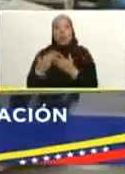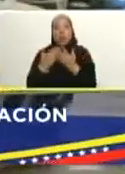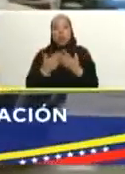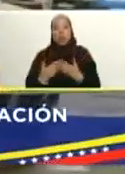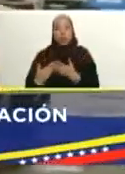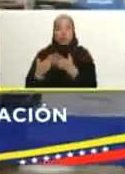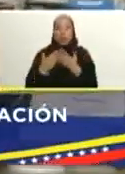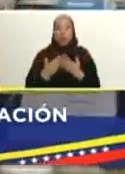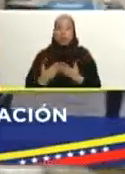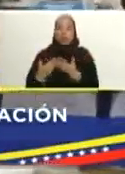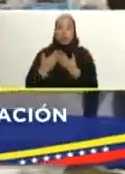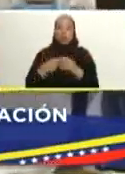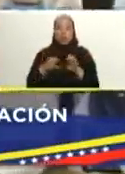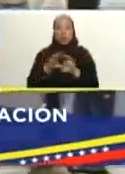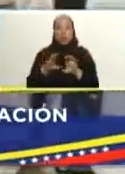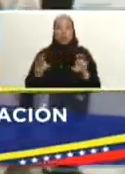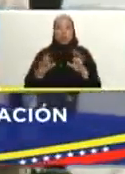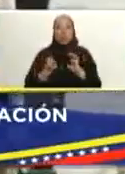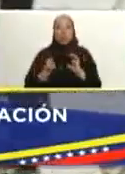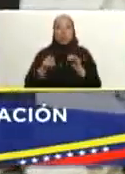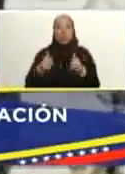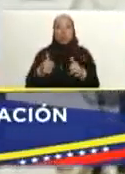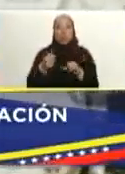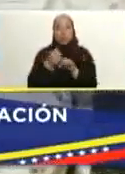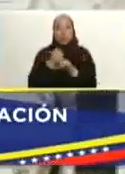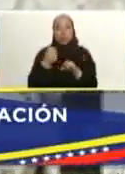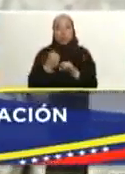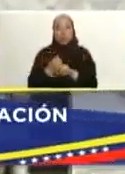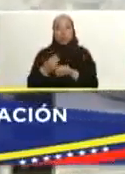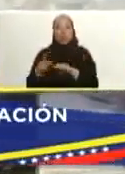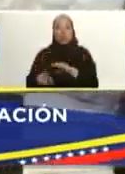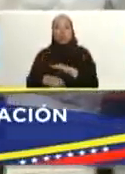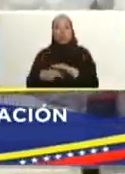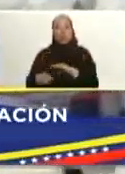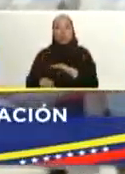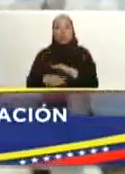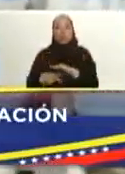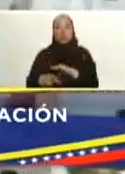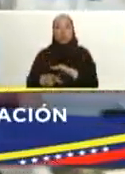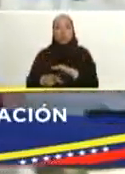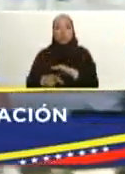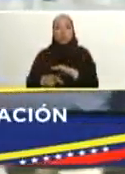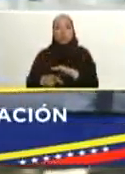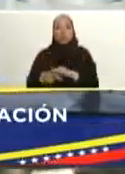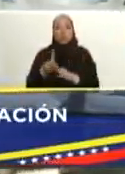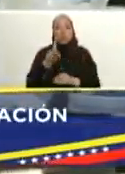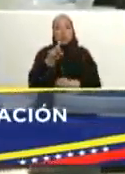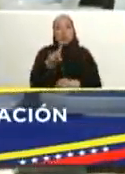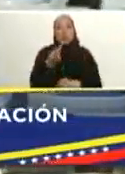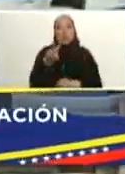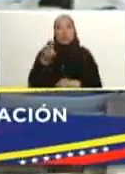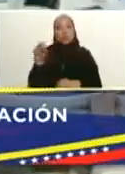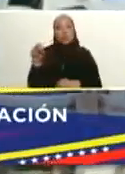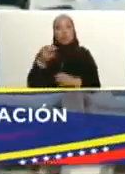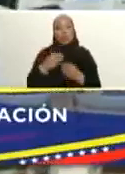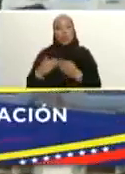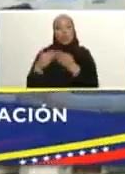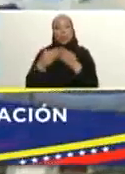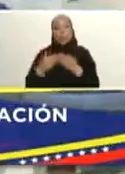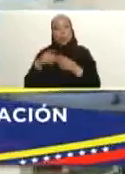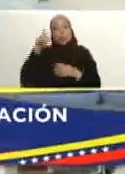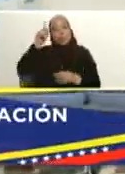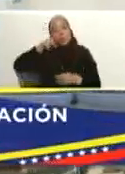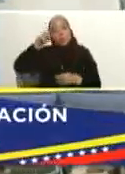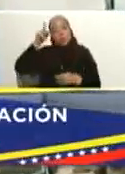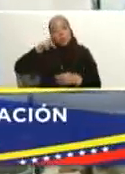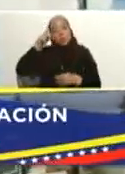de educación inicial y educación primaria. Tenemos más de 120 entre